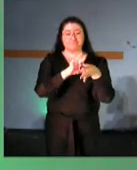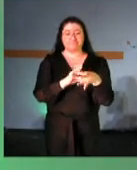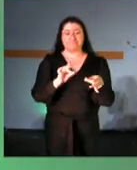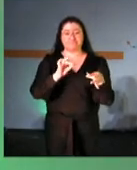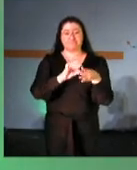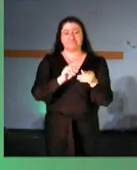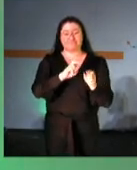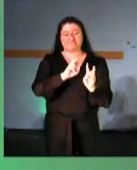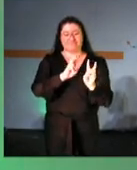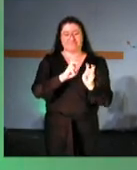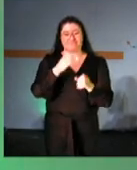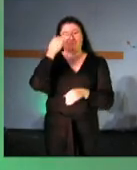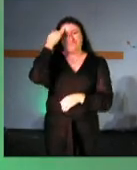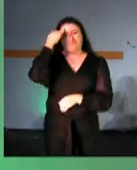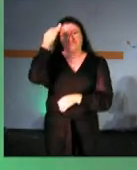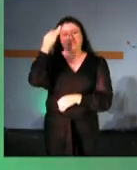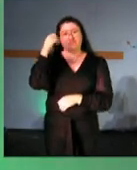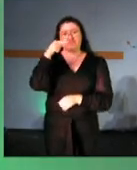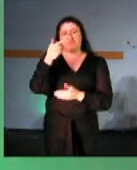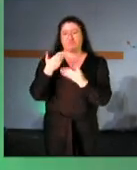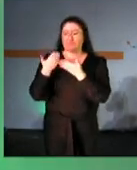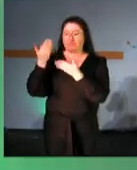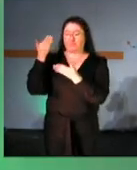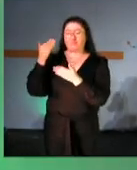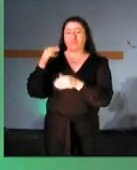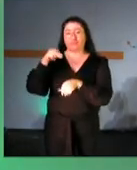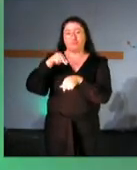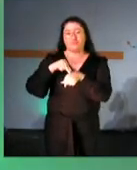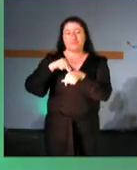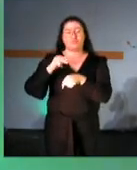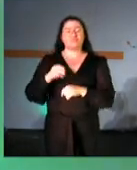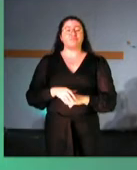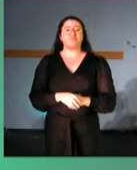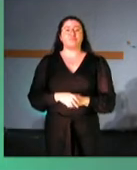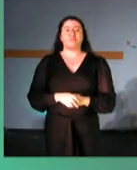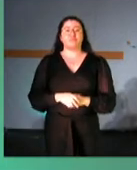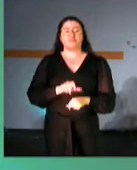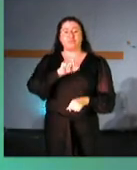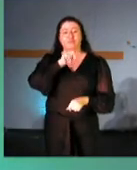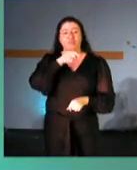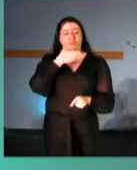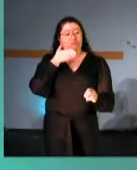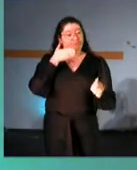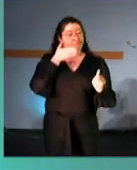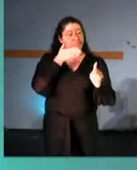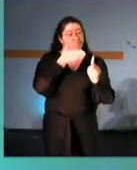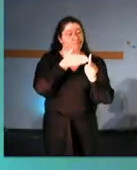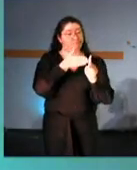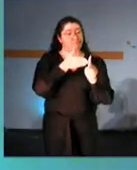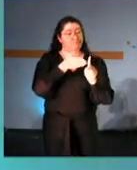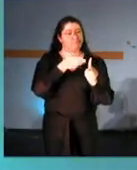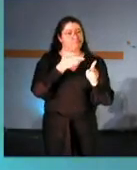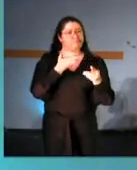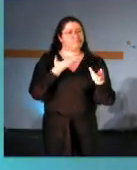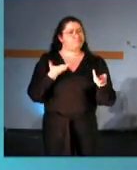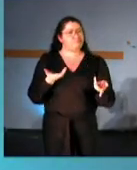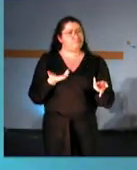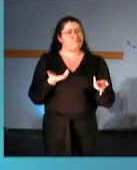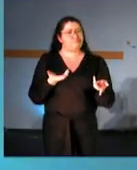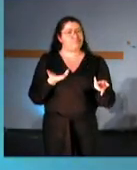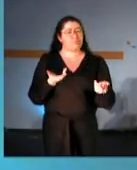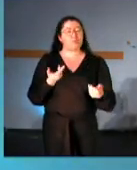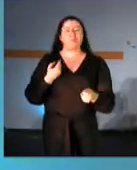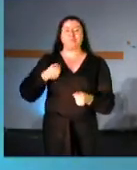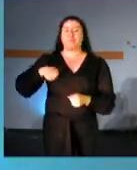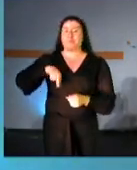esa etapa y tiene un propósito. Nosotros